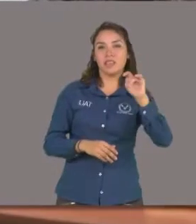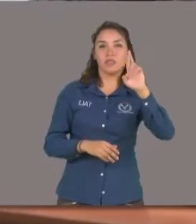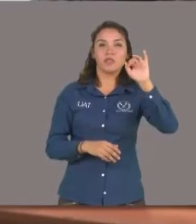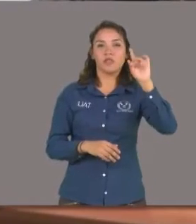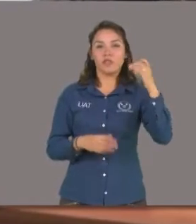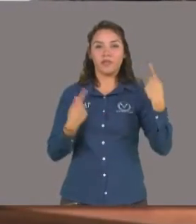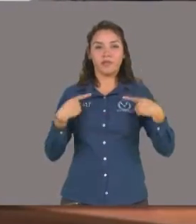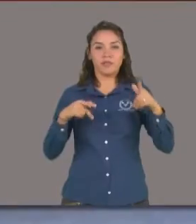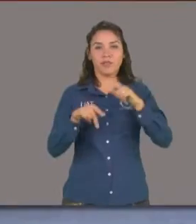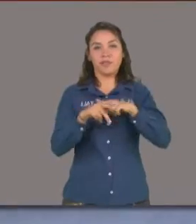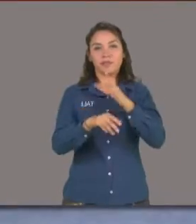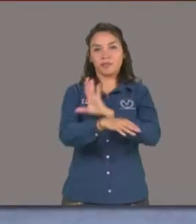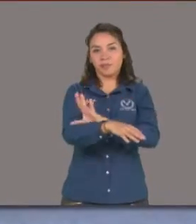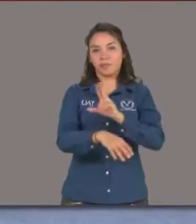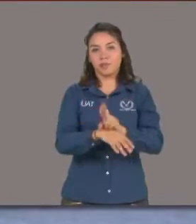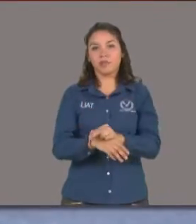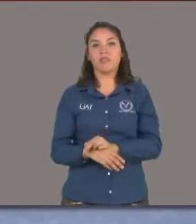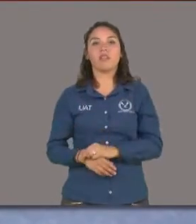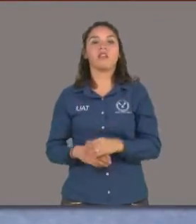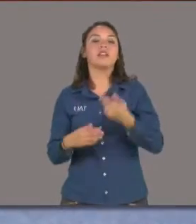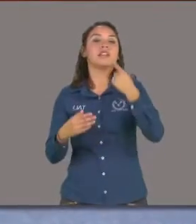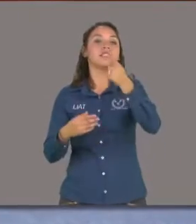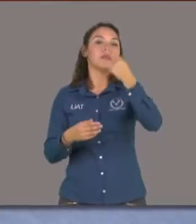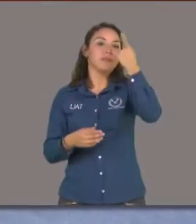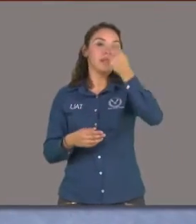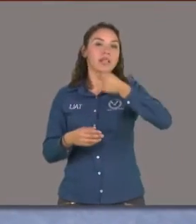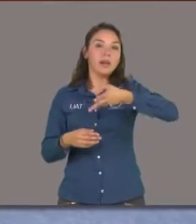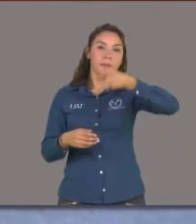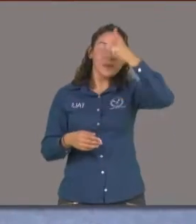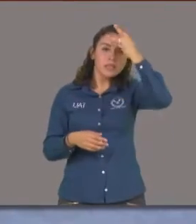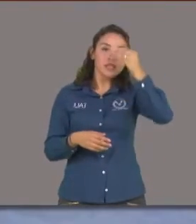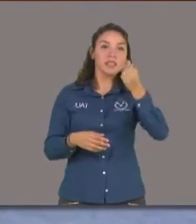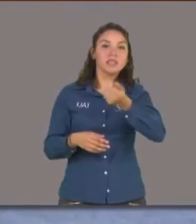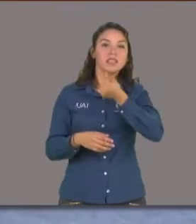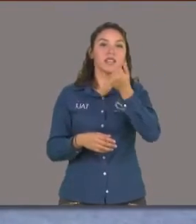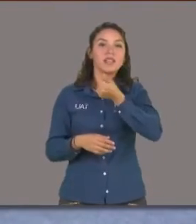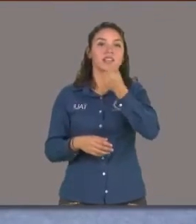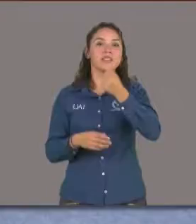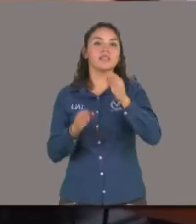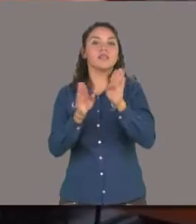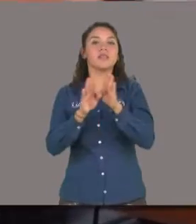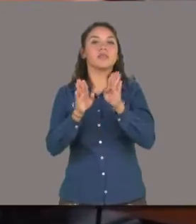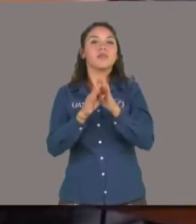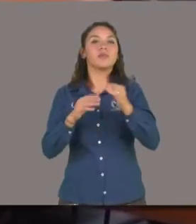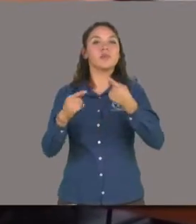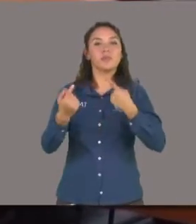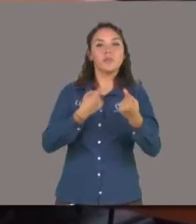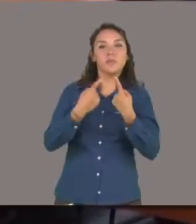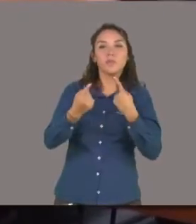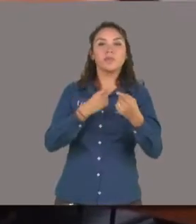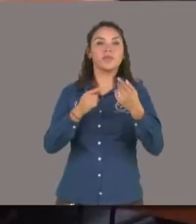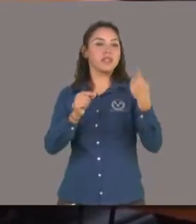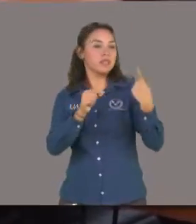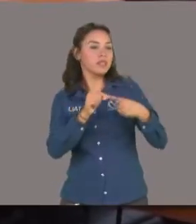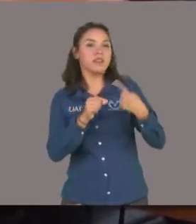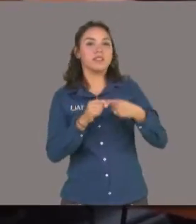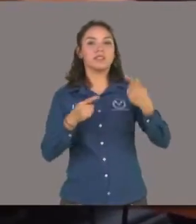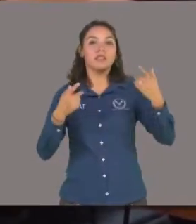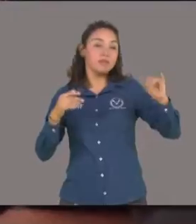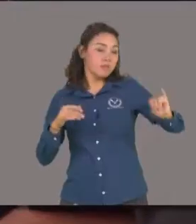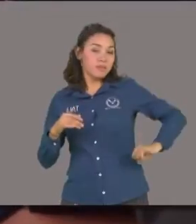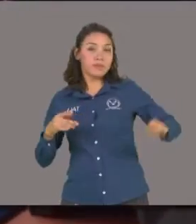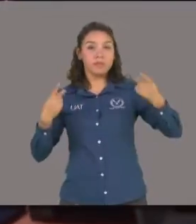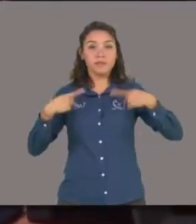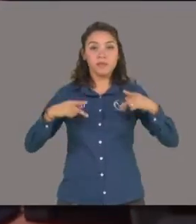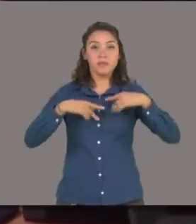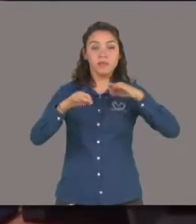Maricruz Hernández, y por los coordinadores del curso, Kim, Lisset y Rodolfo. La trascendencia del evento radica